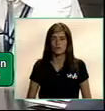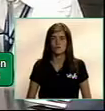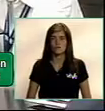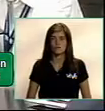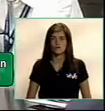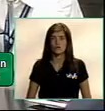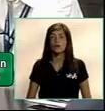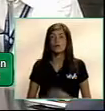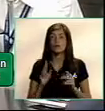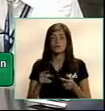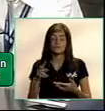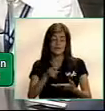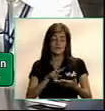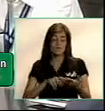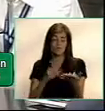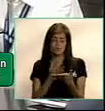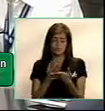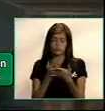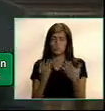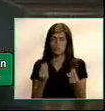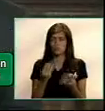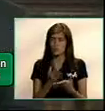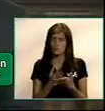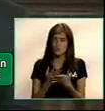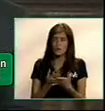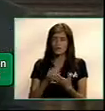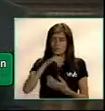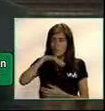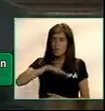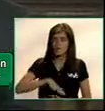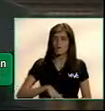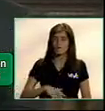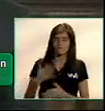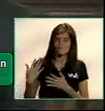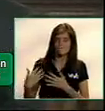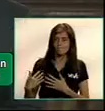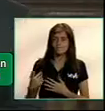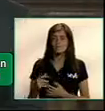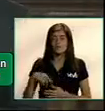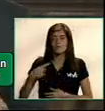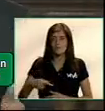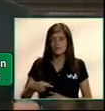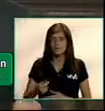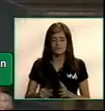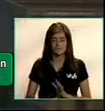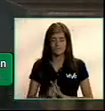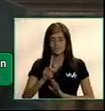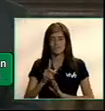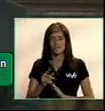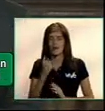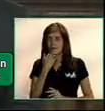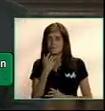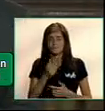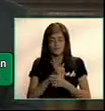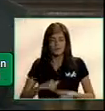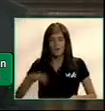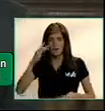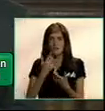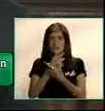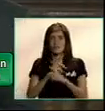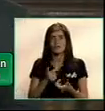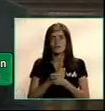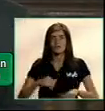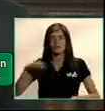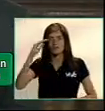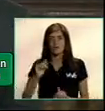Bueno, lector, estudioso de la historia, y luego desarrolló una carrera militar como líder militar. Se